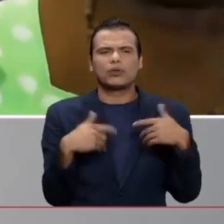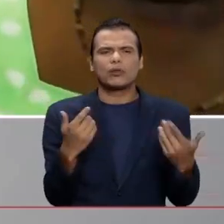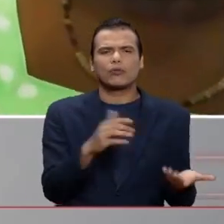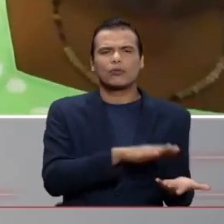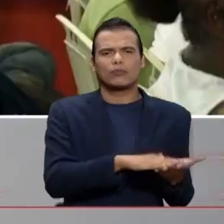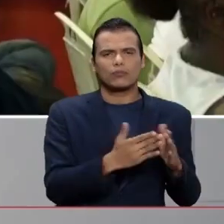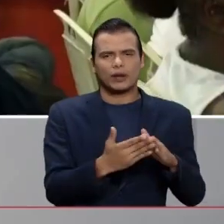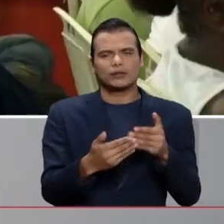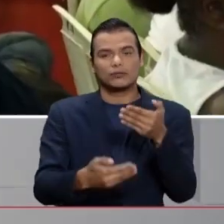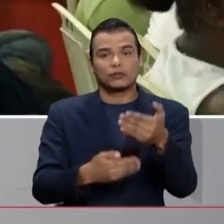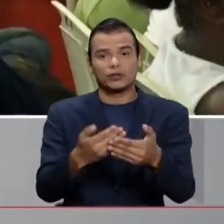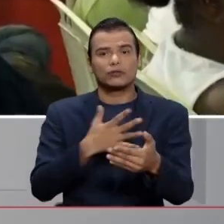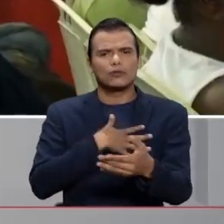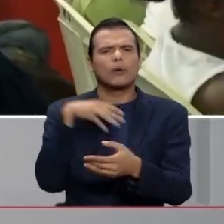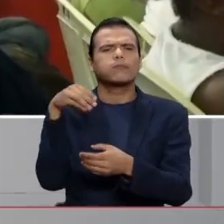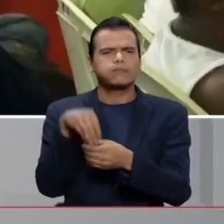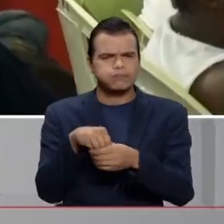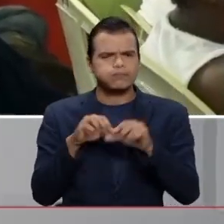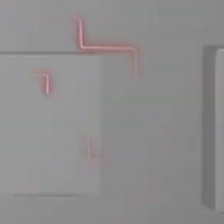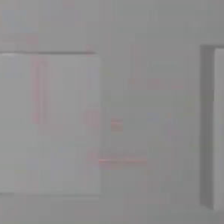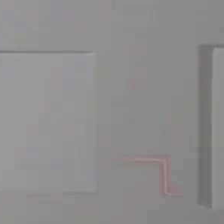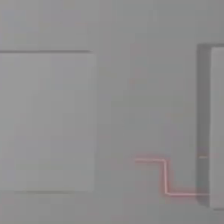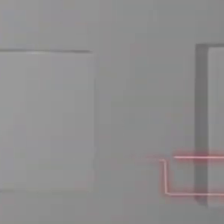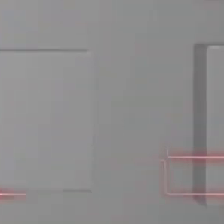dos semanas.